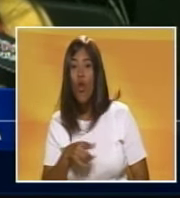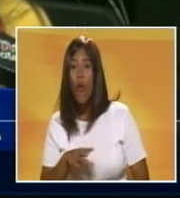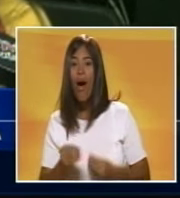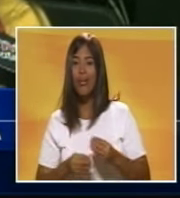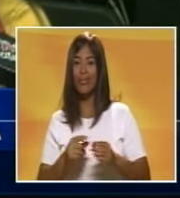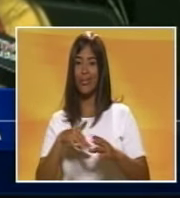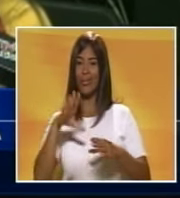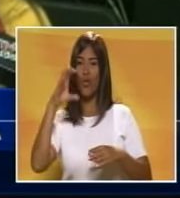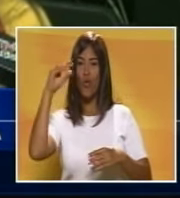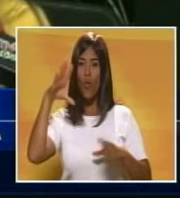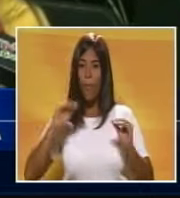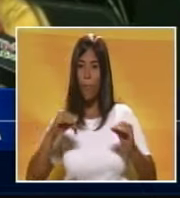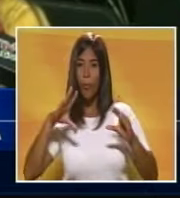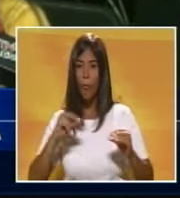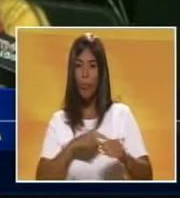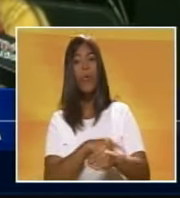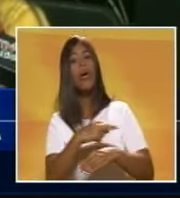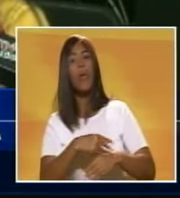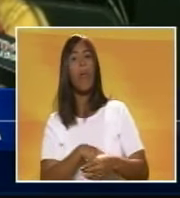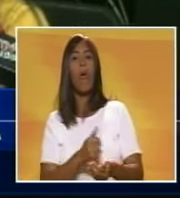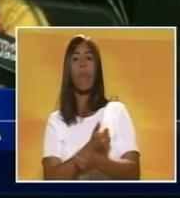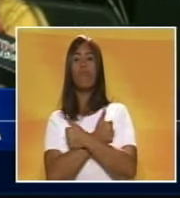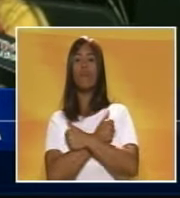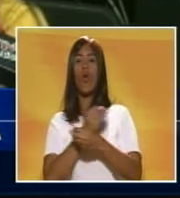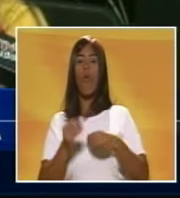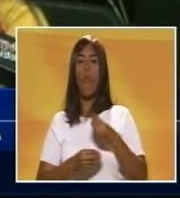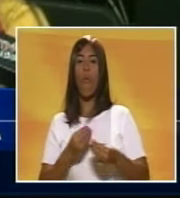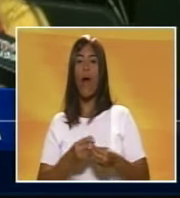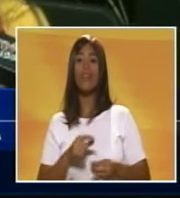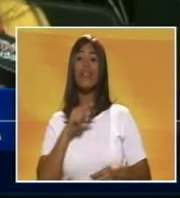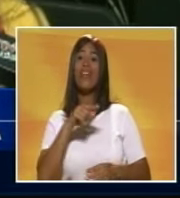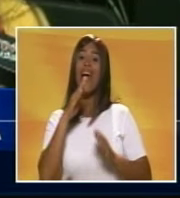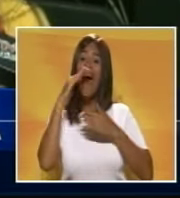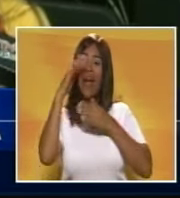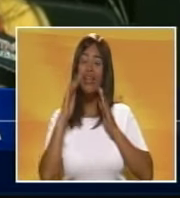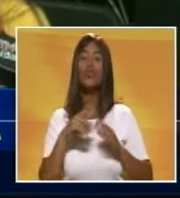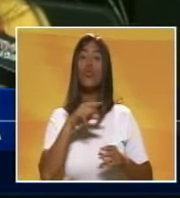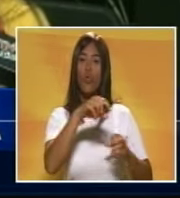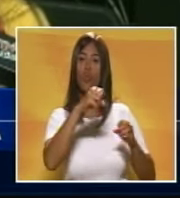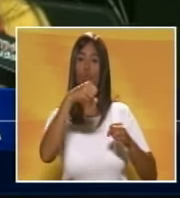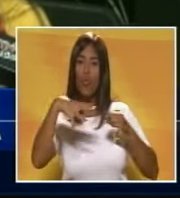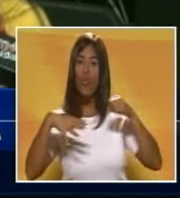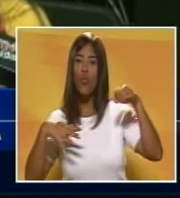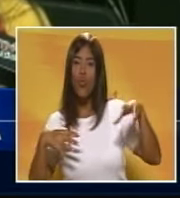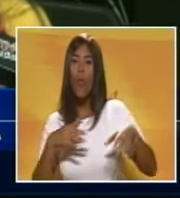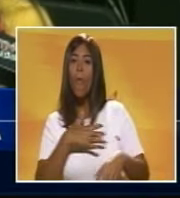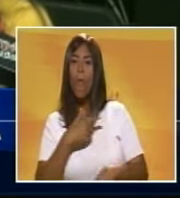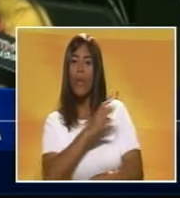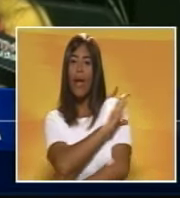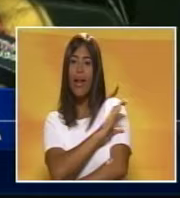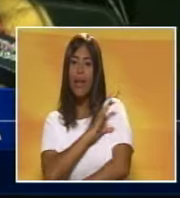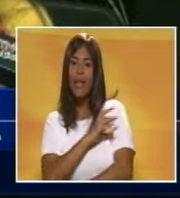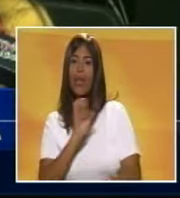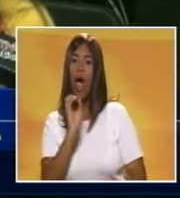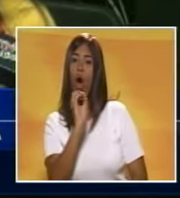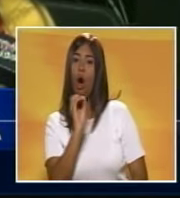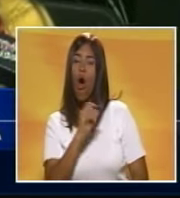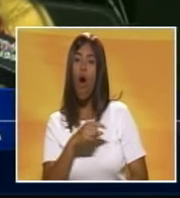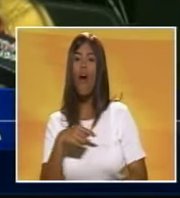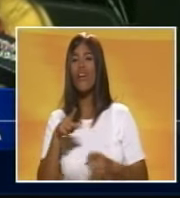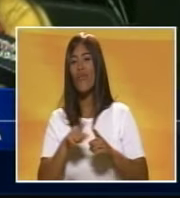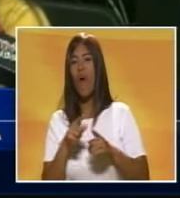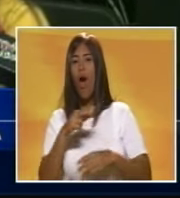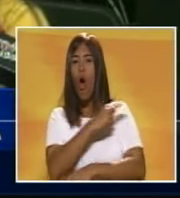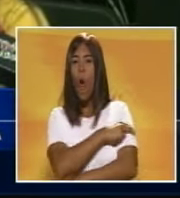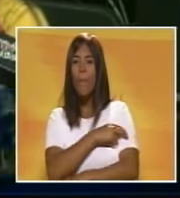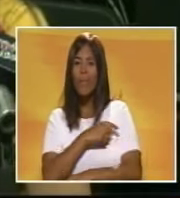de racionamiento los sectores donde están las clínicas o los centros de diálisis que no